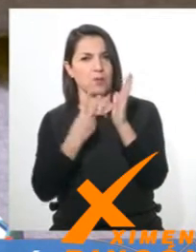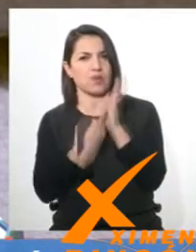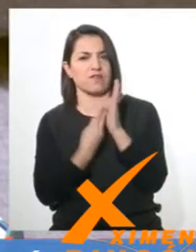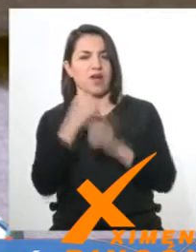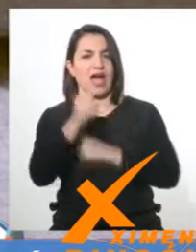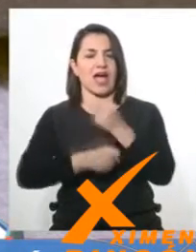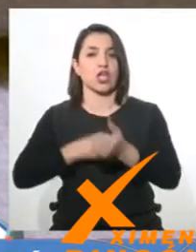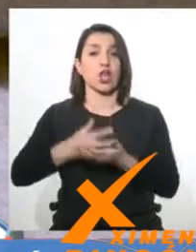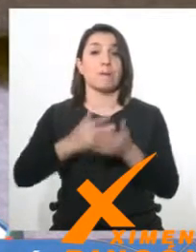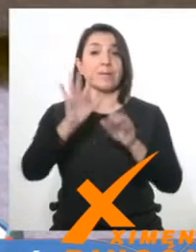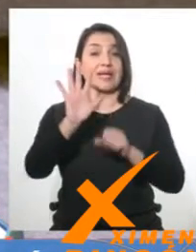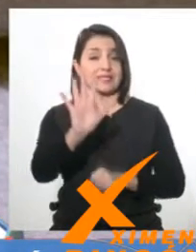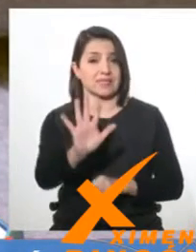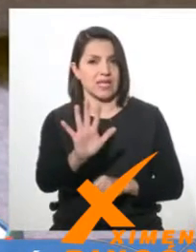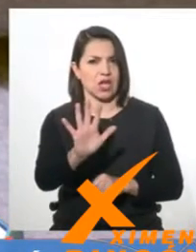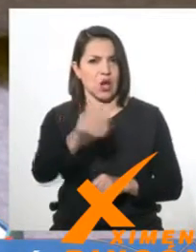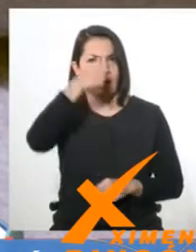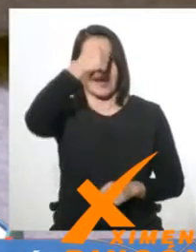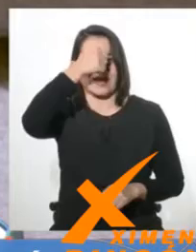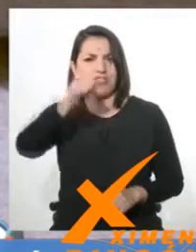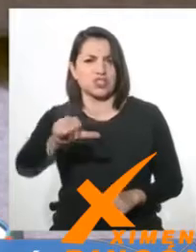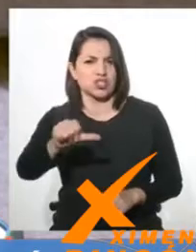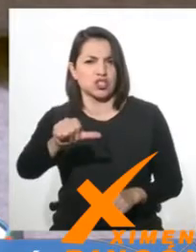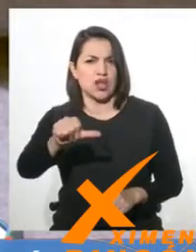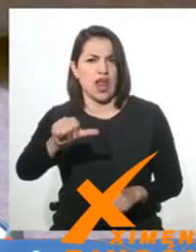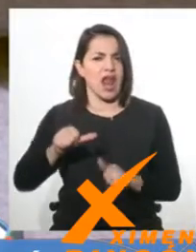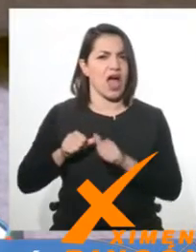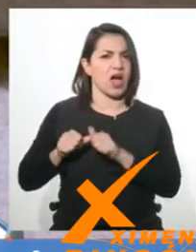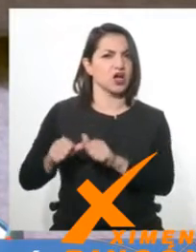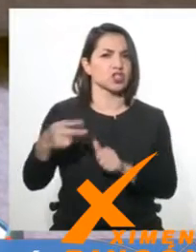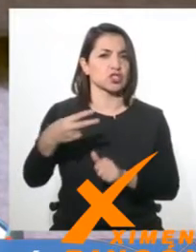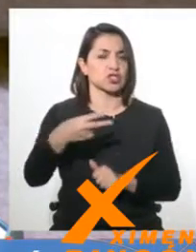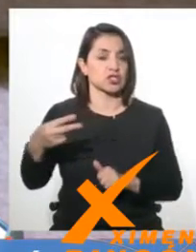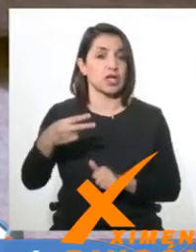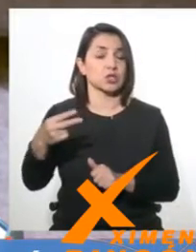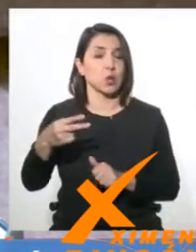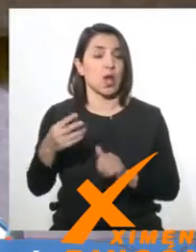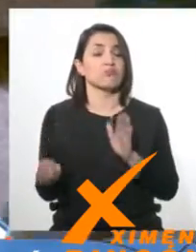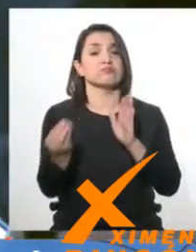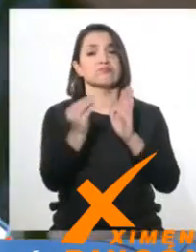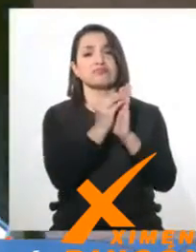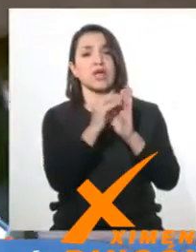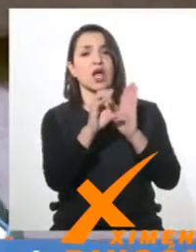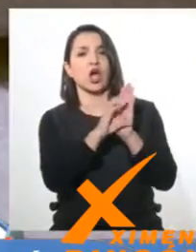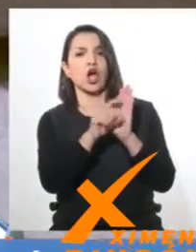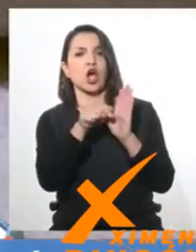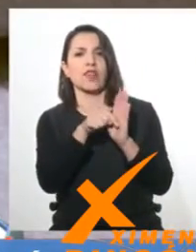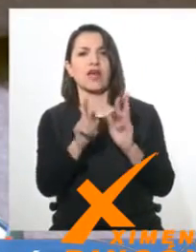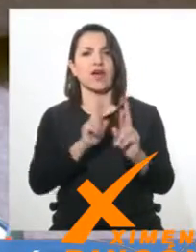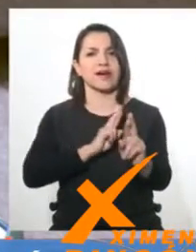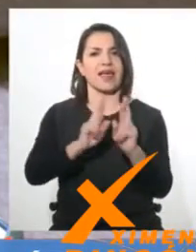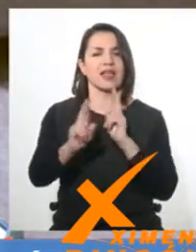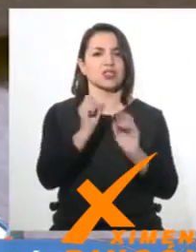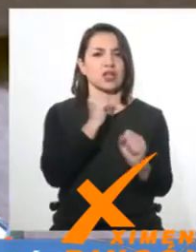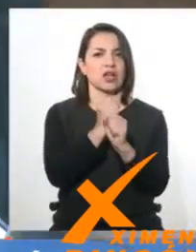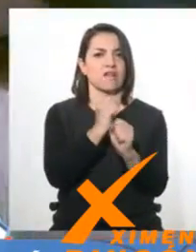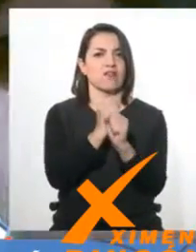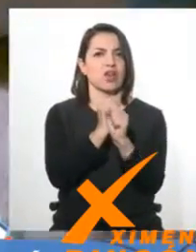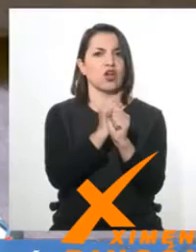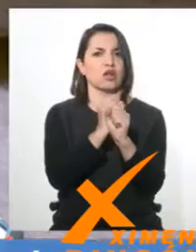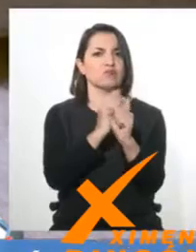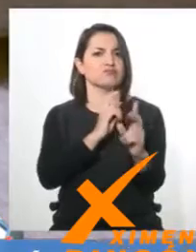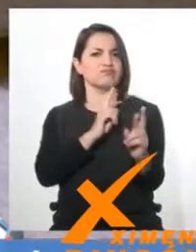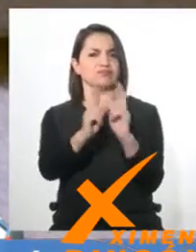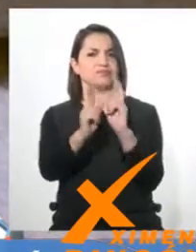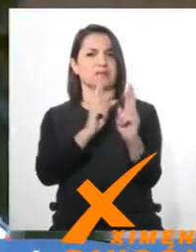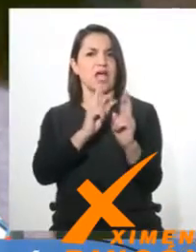2005 para sancionar las conductas de acoso sexual. Se estableció que en las relaciones laborales debe haber un trato digno con las personas